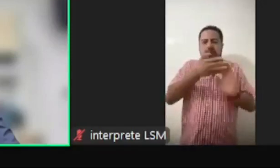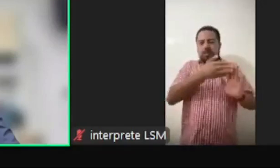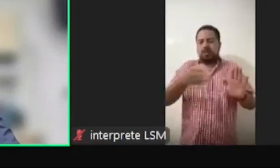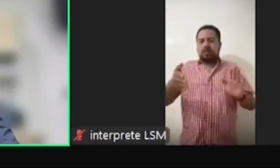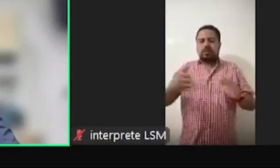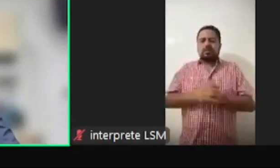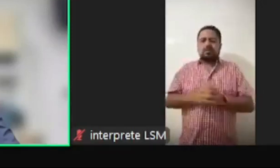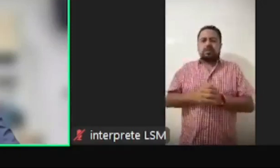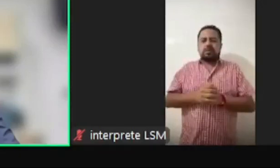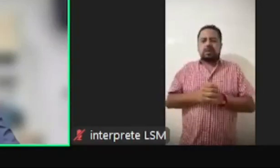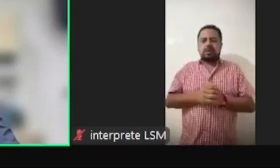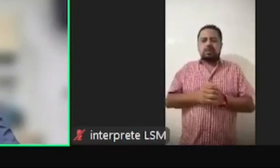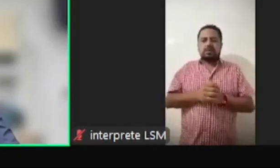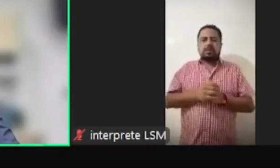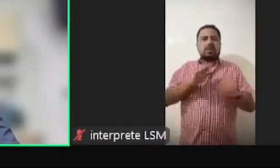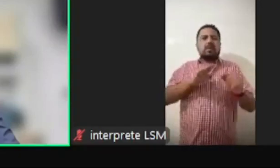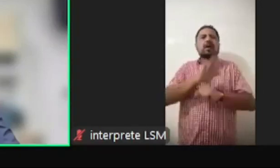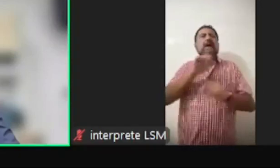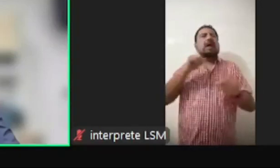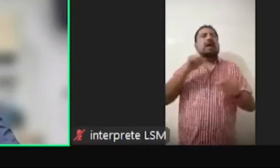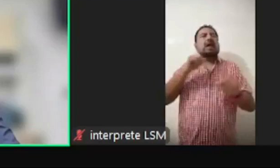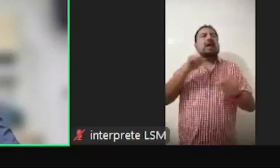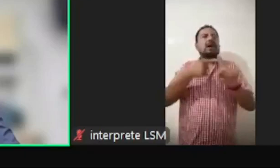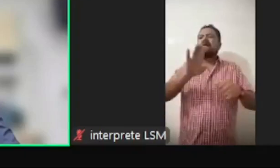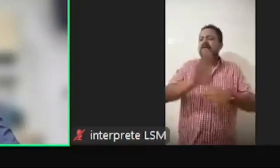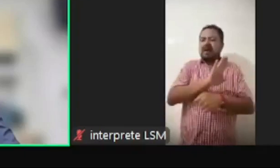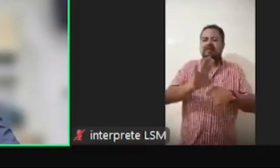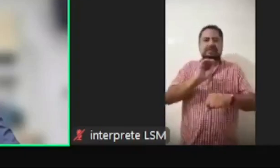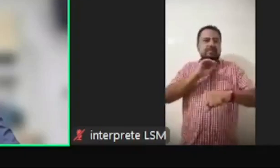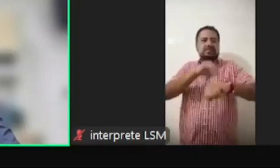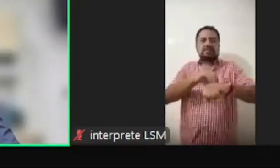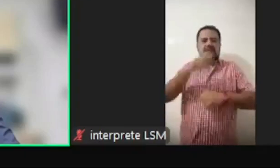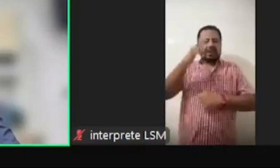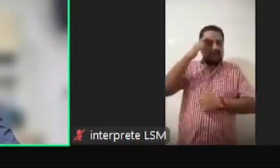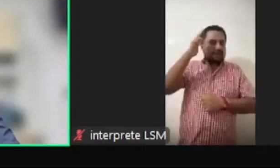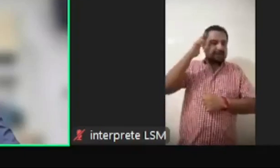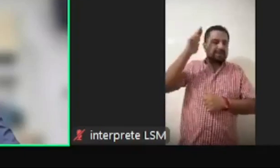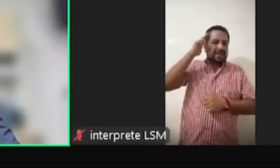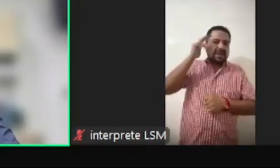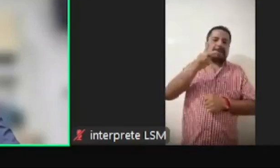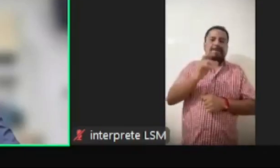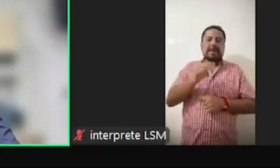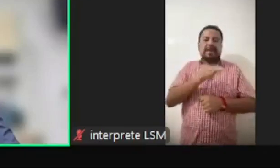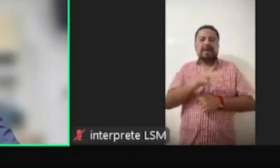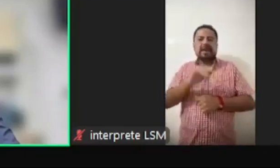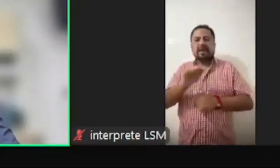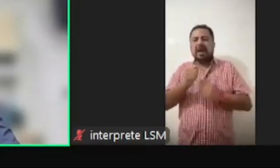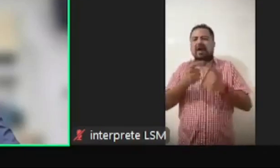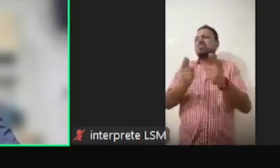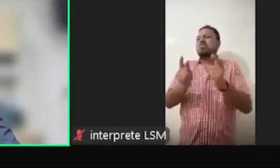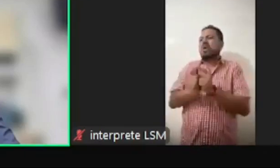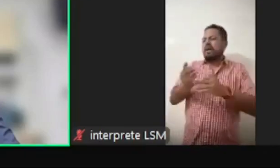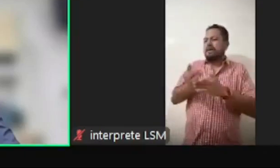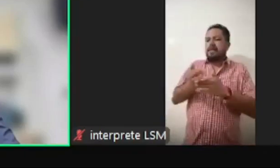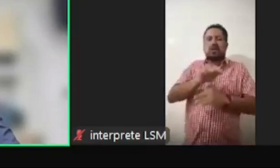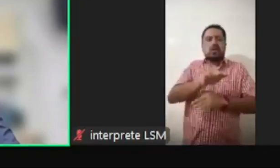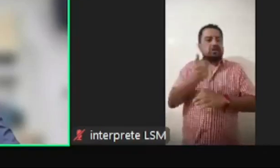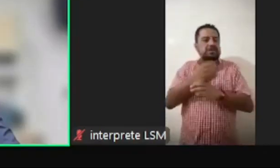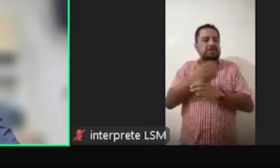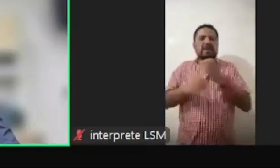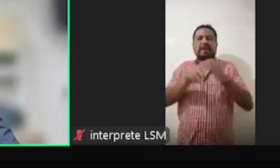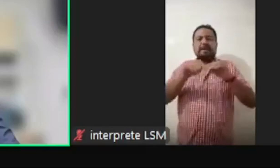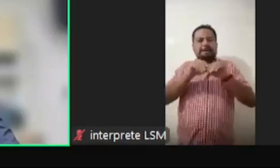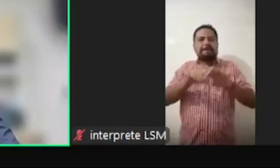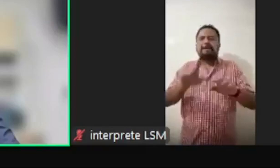que conste electoral con el fin de beneficiar o posicionar a Ricardo Castillo Peña o al partido Morena. Por otra parte, la campaña por no surtirse